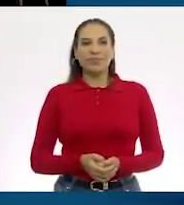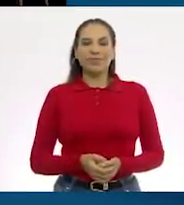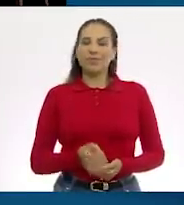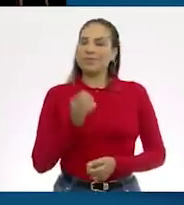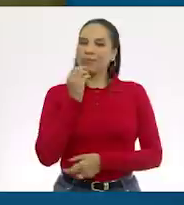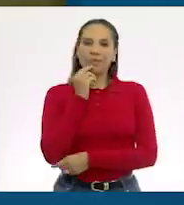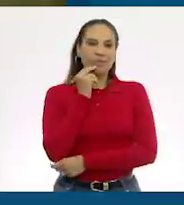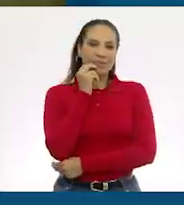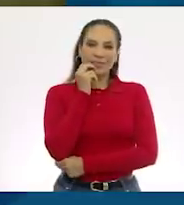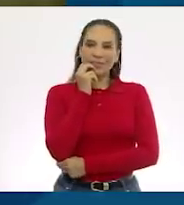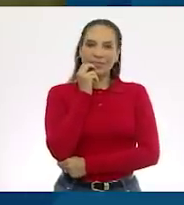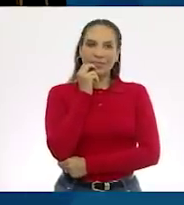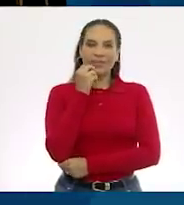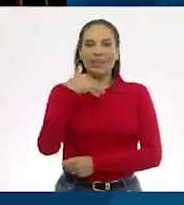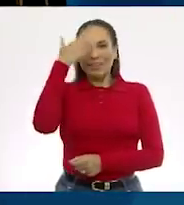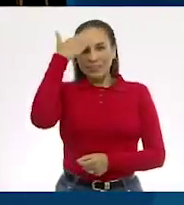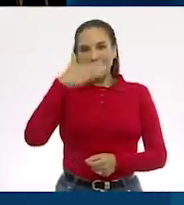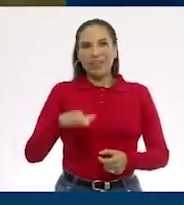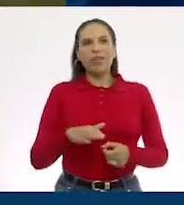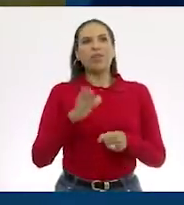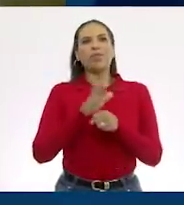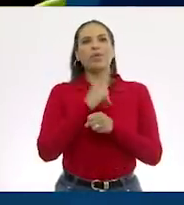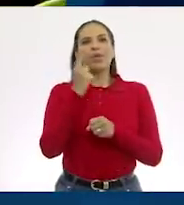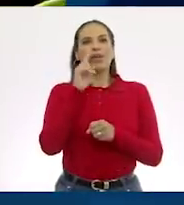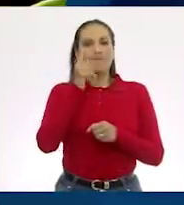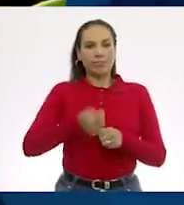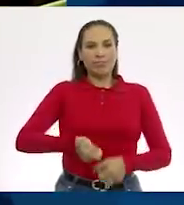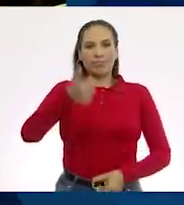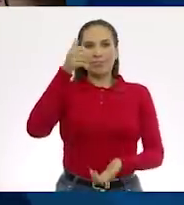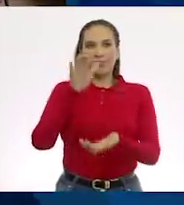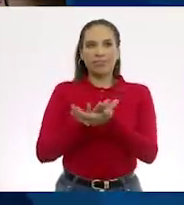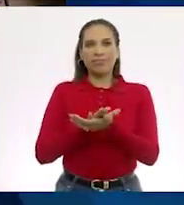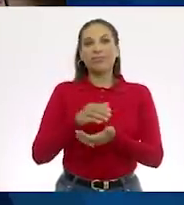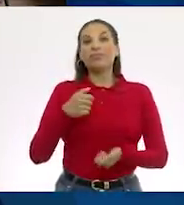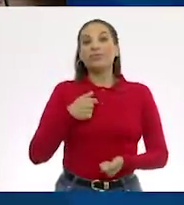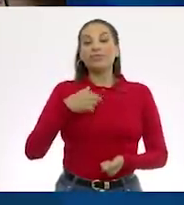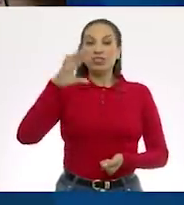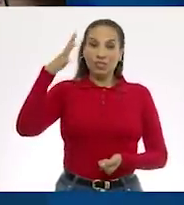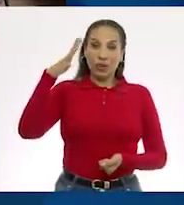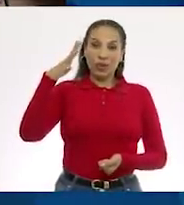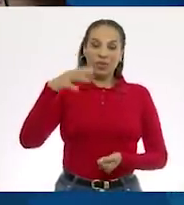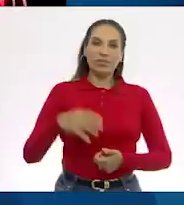Uy, ya sé. ¿Por qué no echamos un volado? Yo pido Sol.